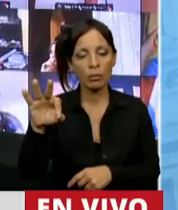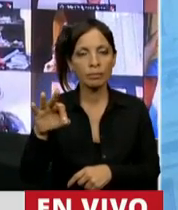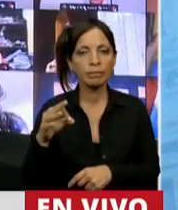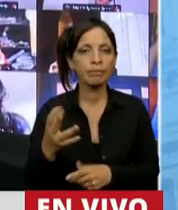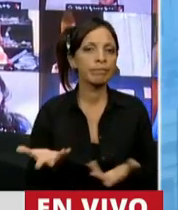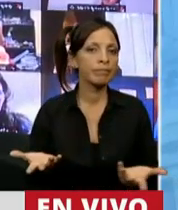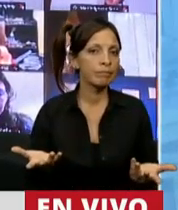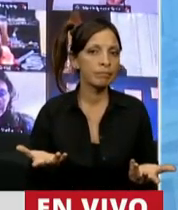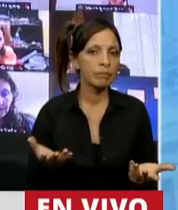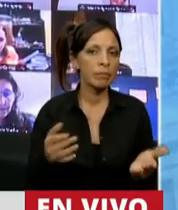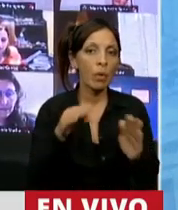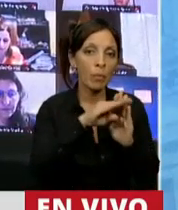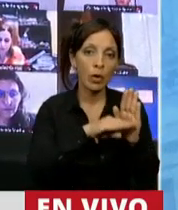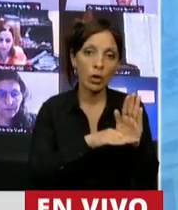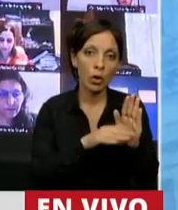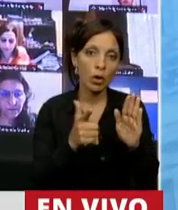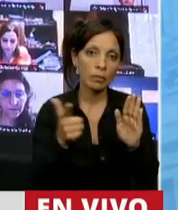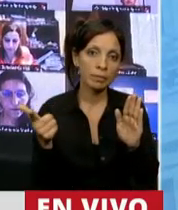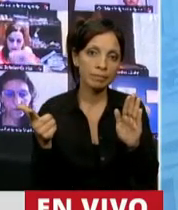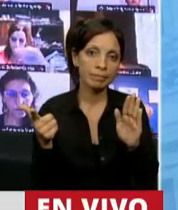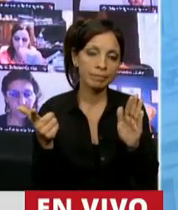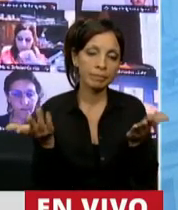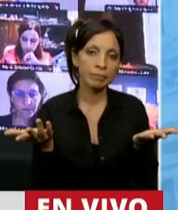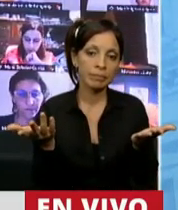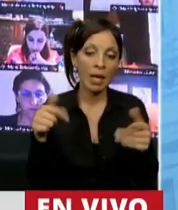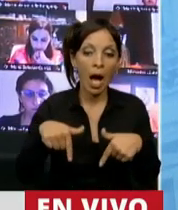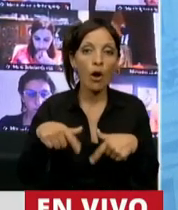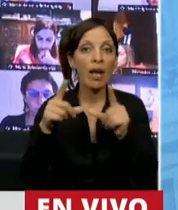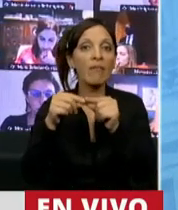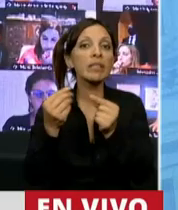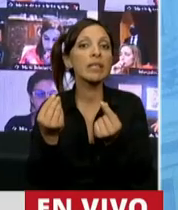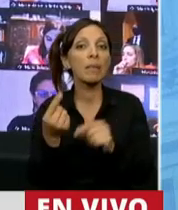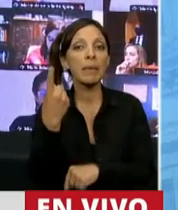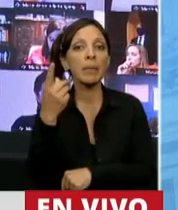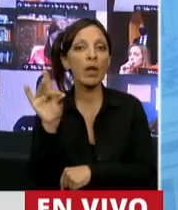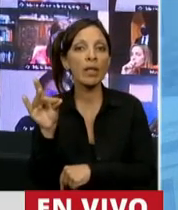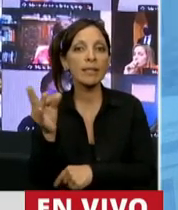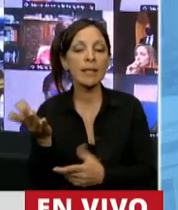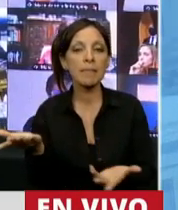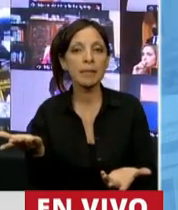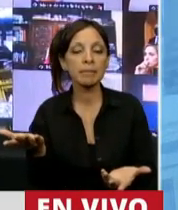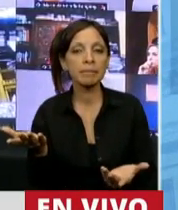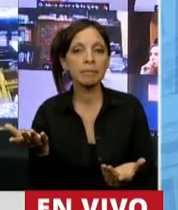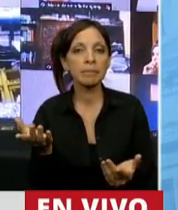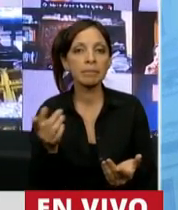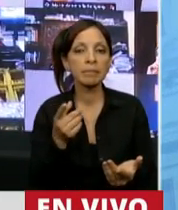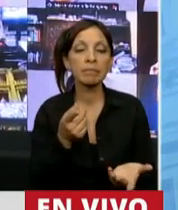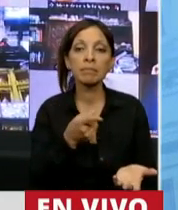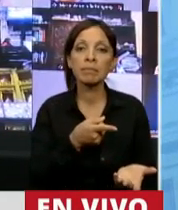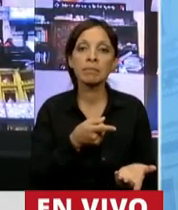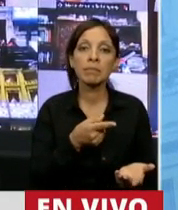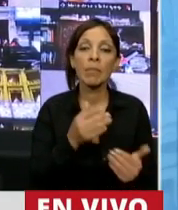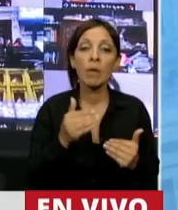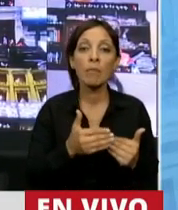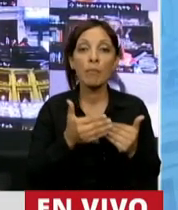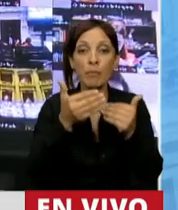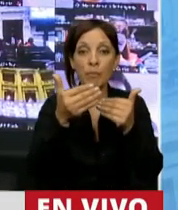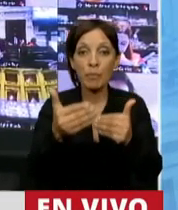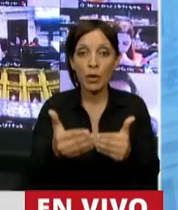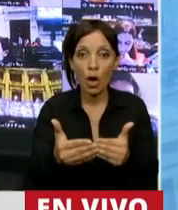tenemos protocolo, estamos en fecha 1 de diciembre, la prórroga que se había dado